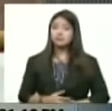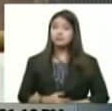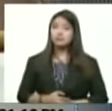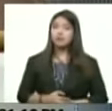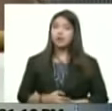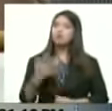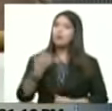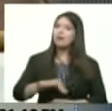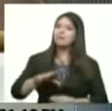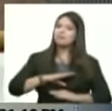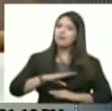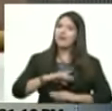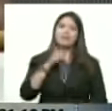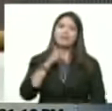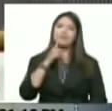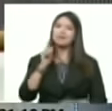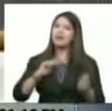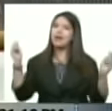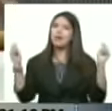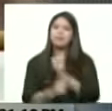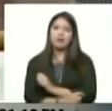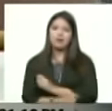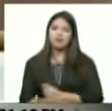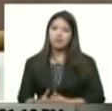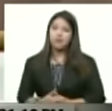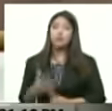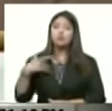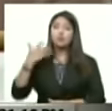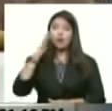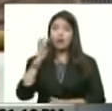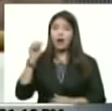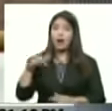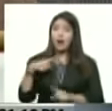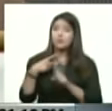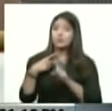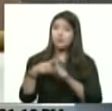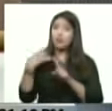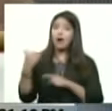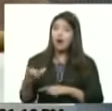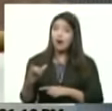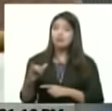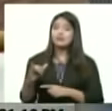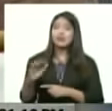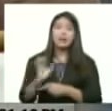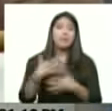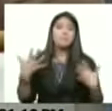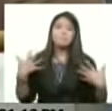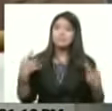hay complacencia es muy difícil cambiar las cosas. Creo que ahorita una de las cosas favorables es que tenemos ese estado de premura.